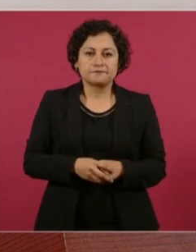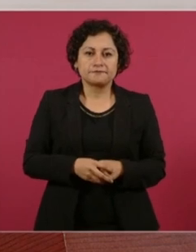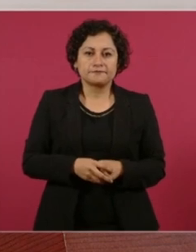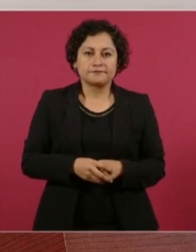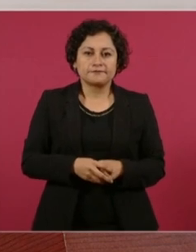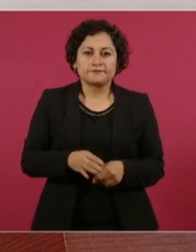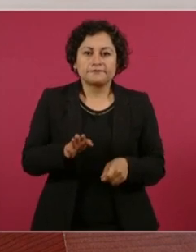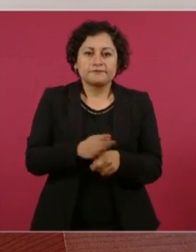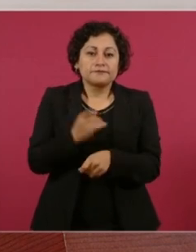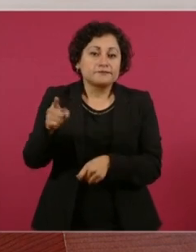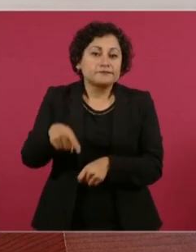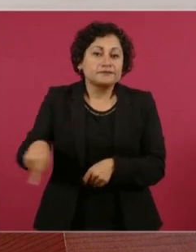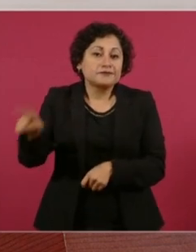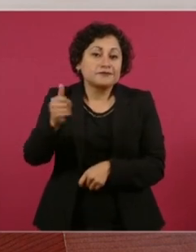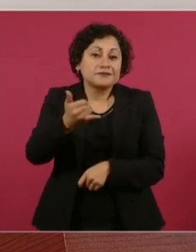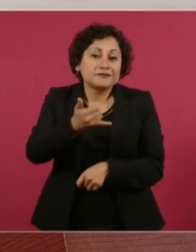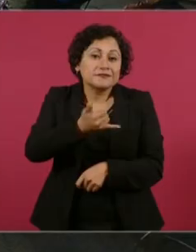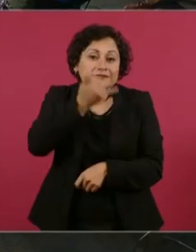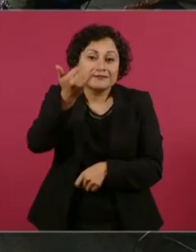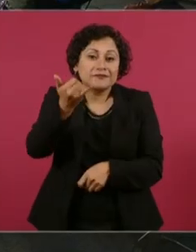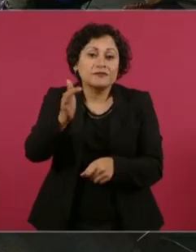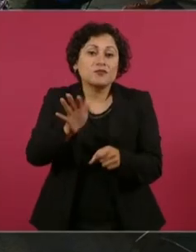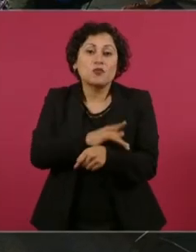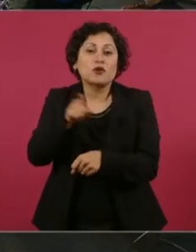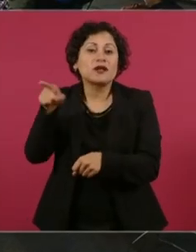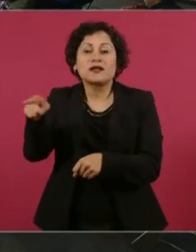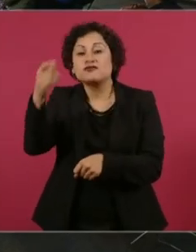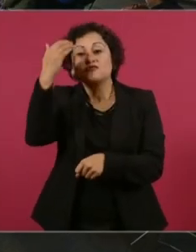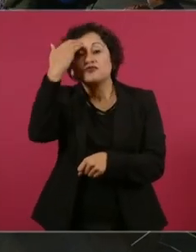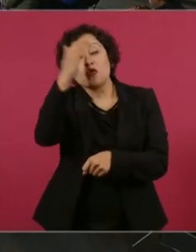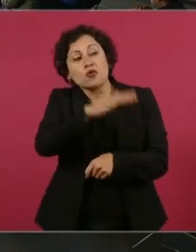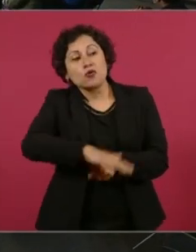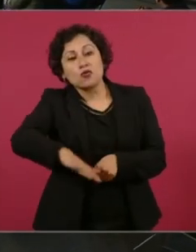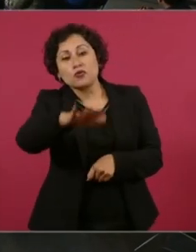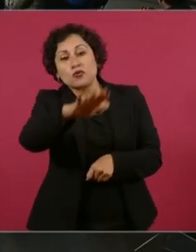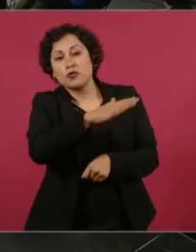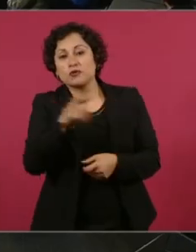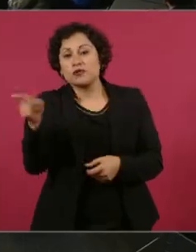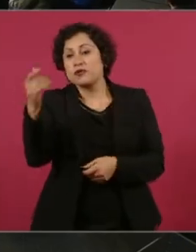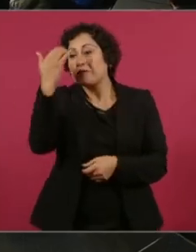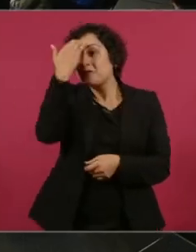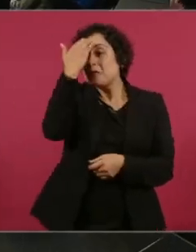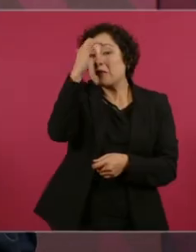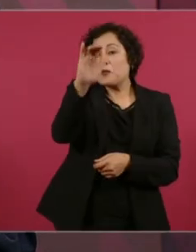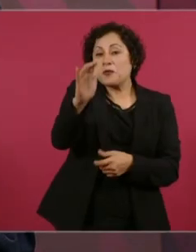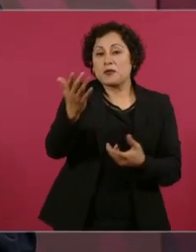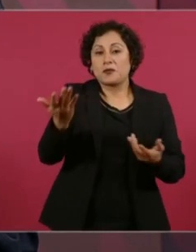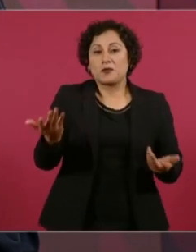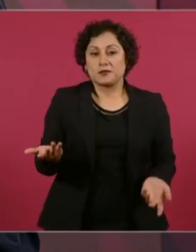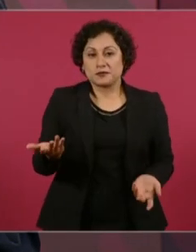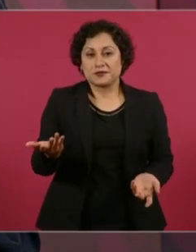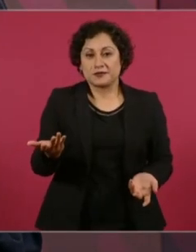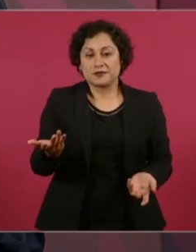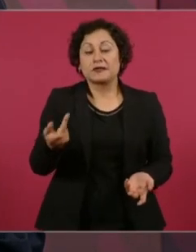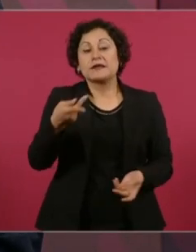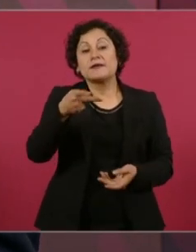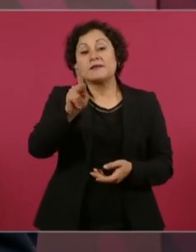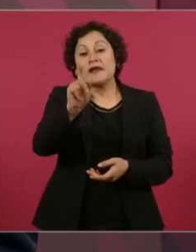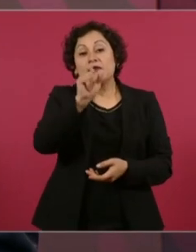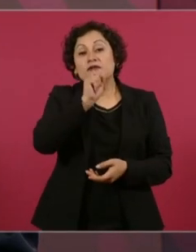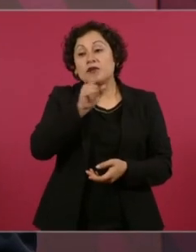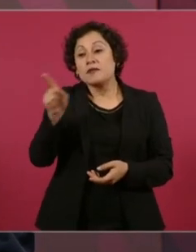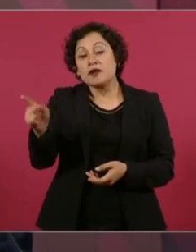porque se equivocaron, o sea, porque no conocen al pueblo, y no solo no conocen al pueblo, no le